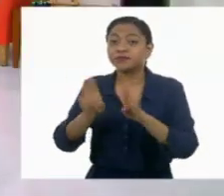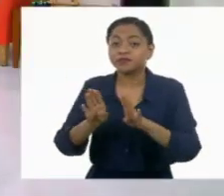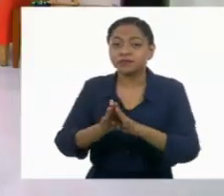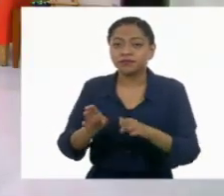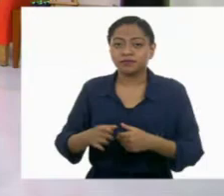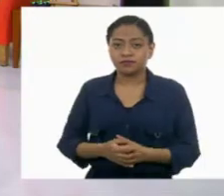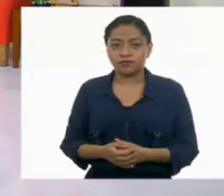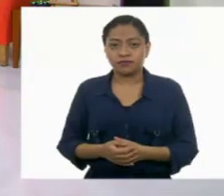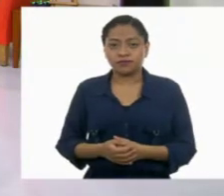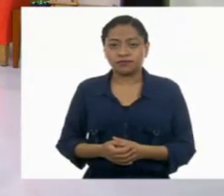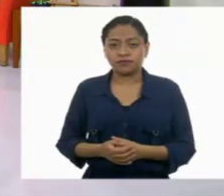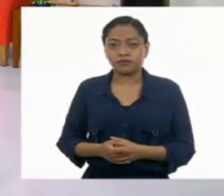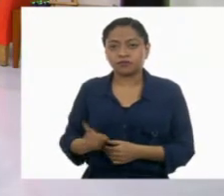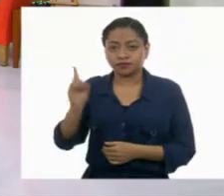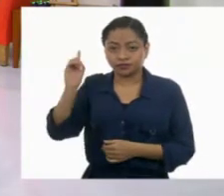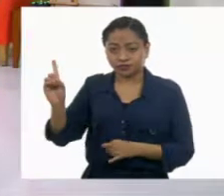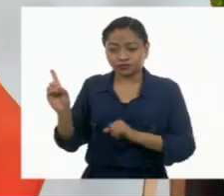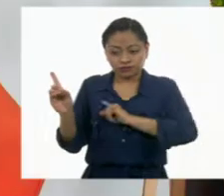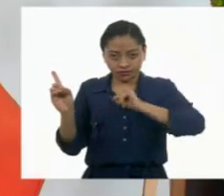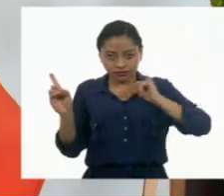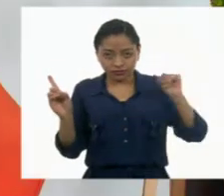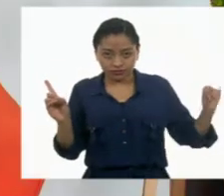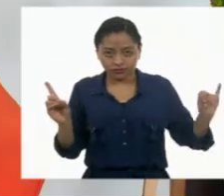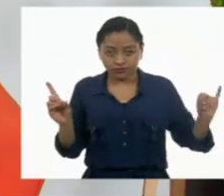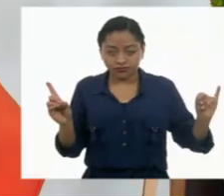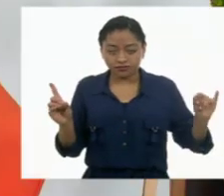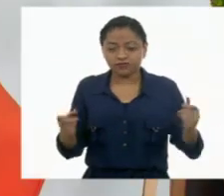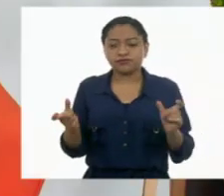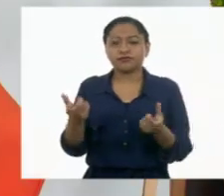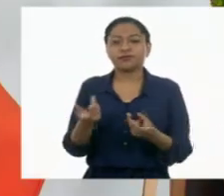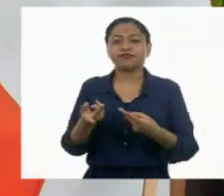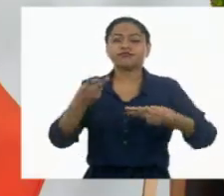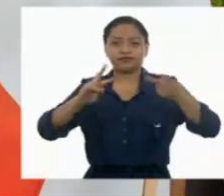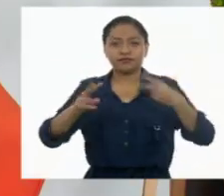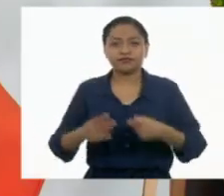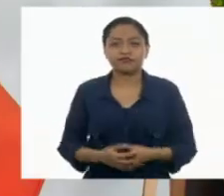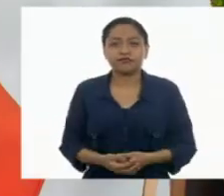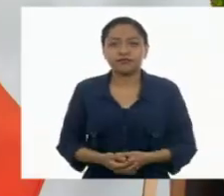el inicio de derecha a izquierda, porque hay una inversión. Esa